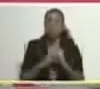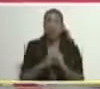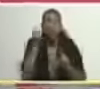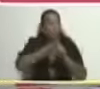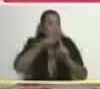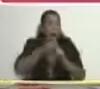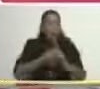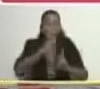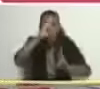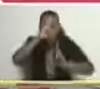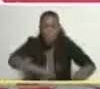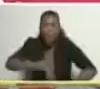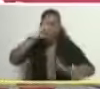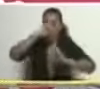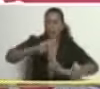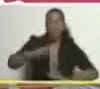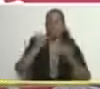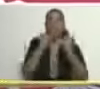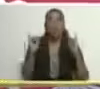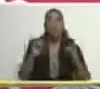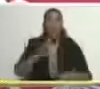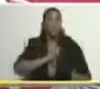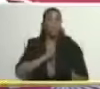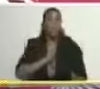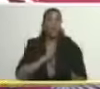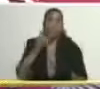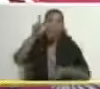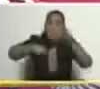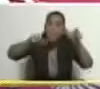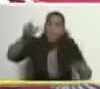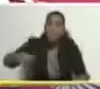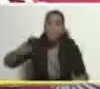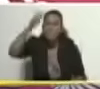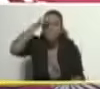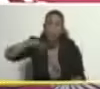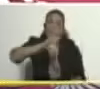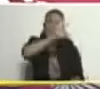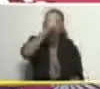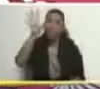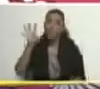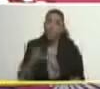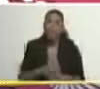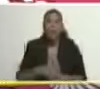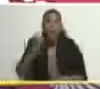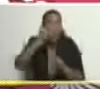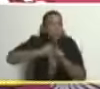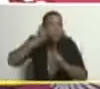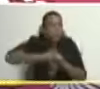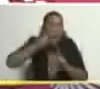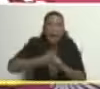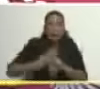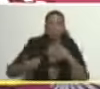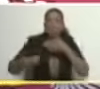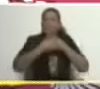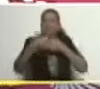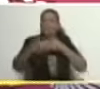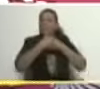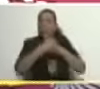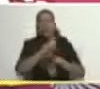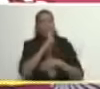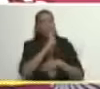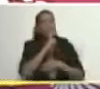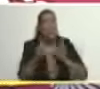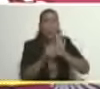luchando por el respeto a la independencia, soberanía de nuestros estados y nuestros países, luchando contra las sanciones